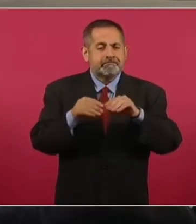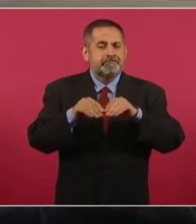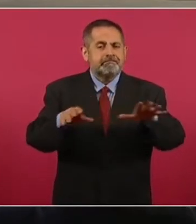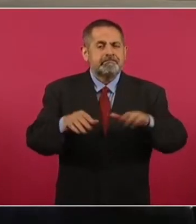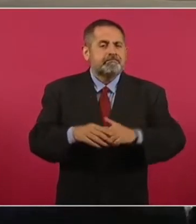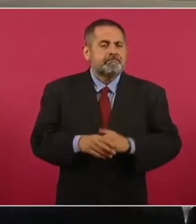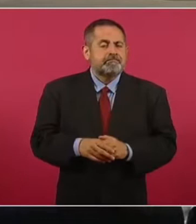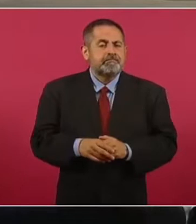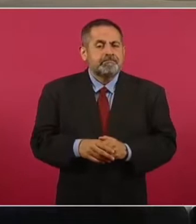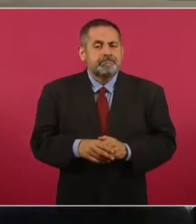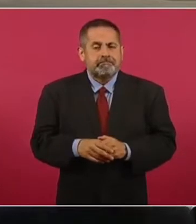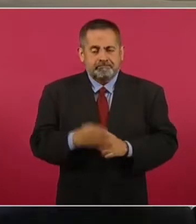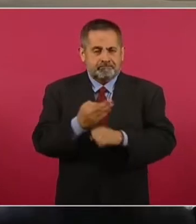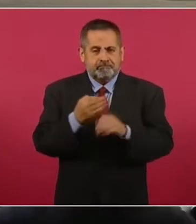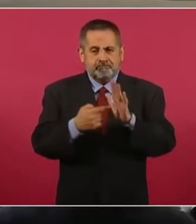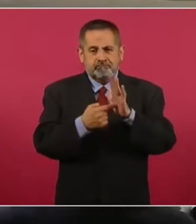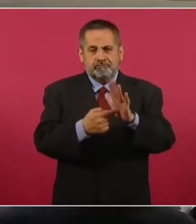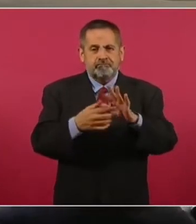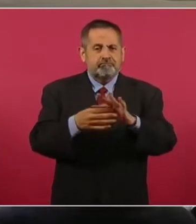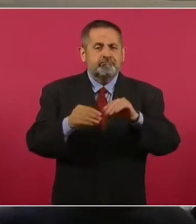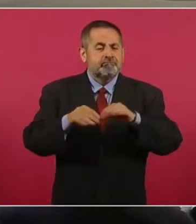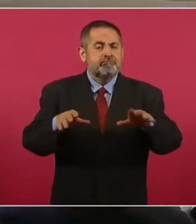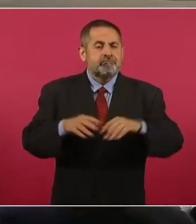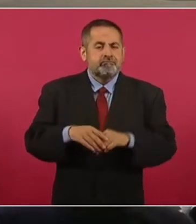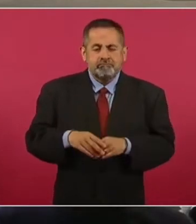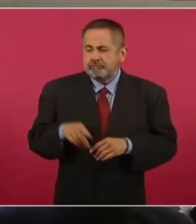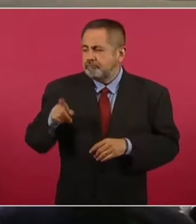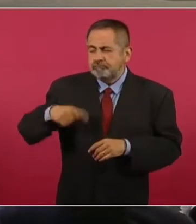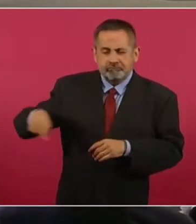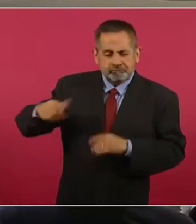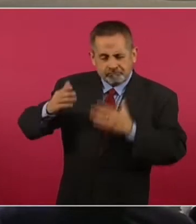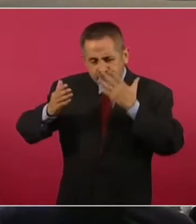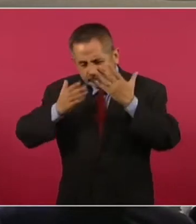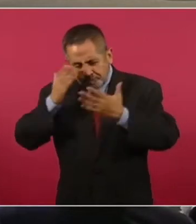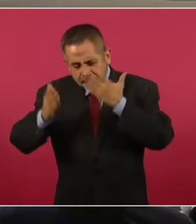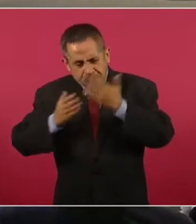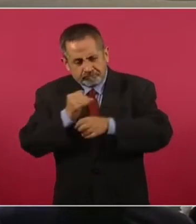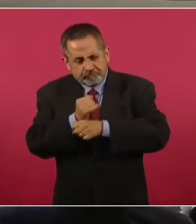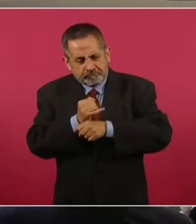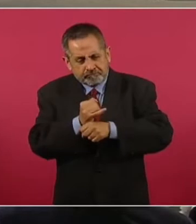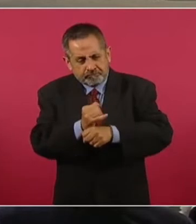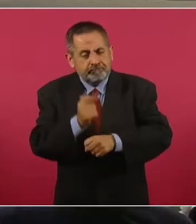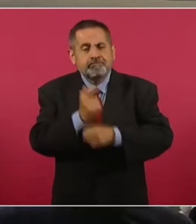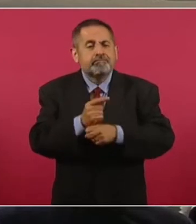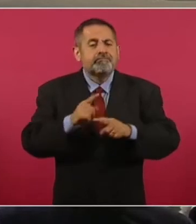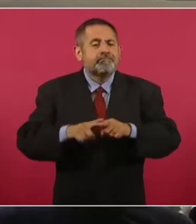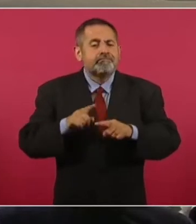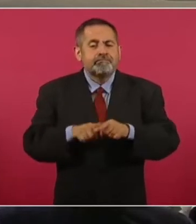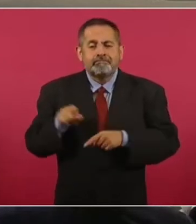vamos a presentar en este momento un estudio que hace el